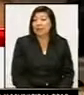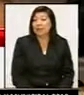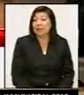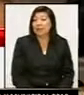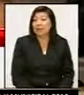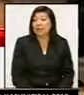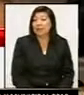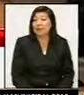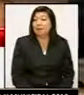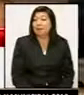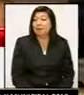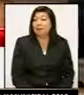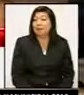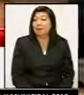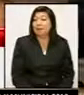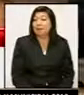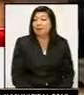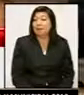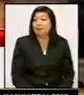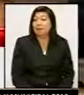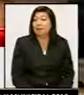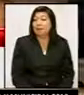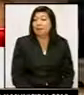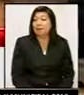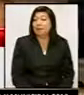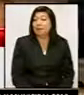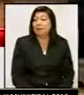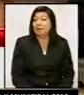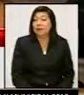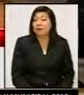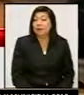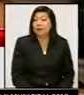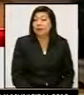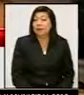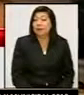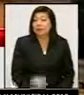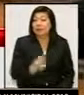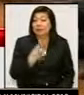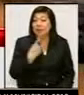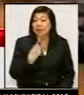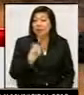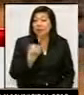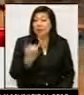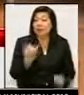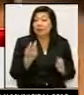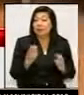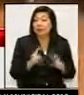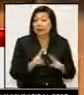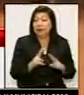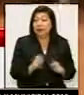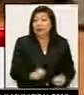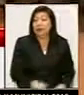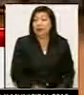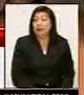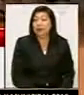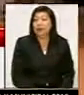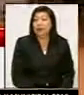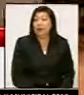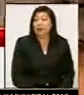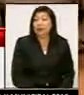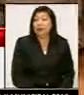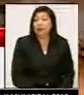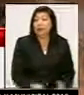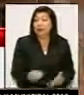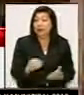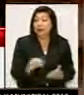Empezando por la última pregunta, señor congresista. Señor periodista, como muy buenos días. Este es un tema que vamos a evaluar aquí, porque entendemos que la